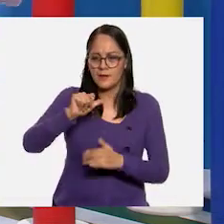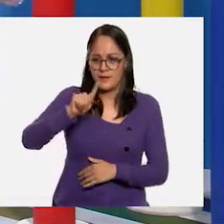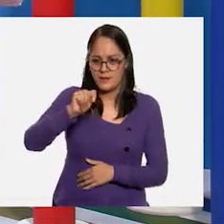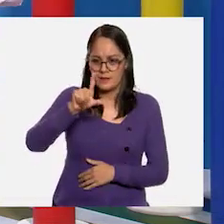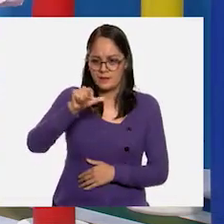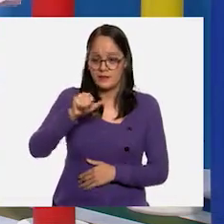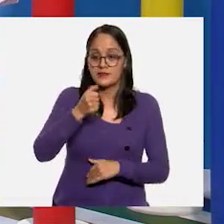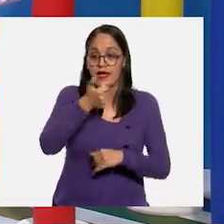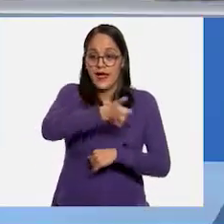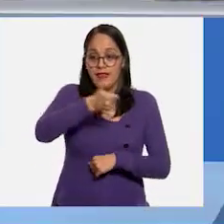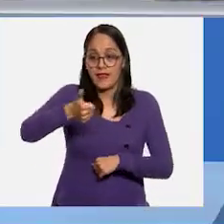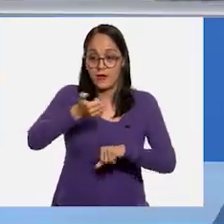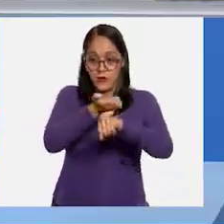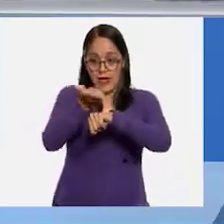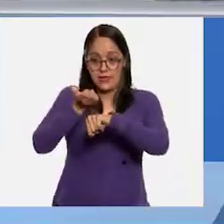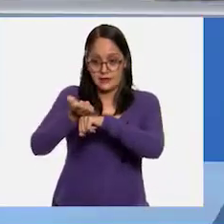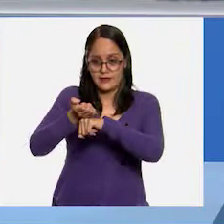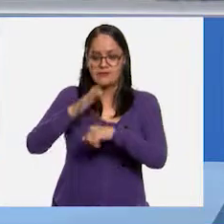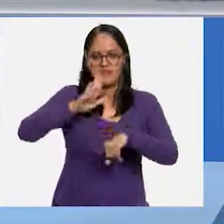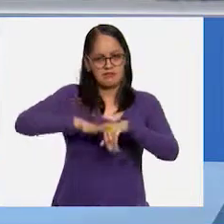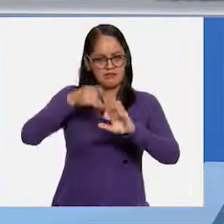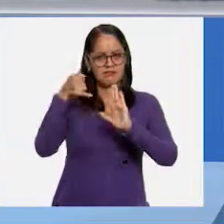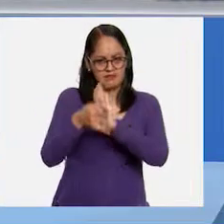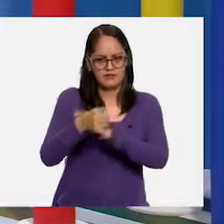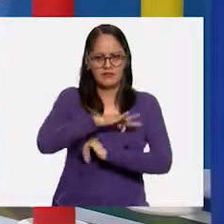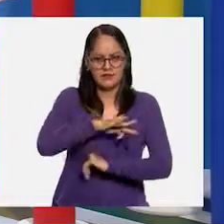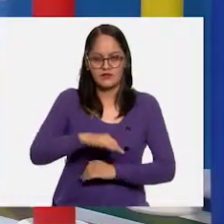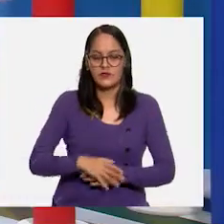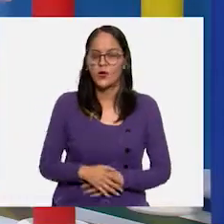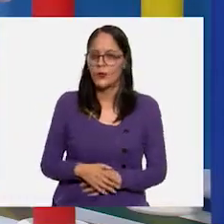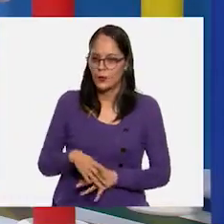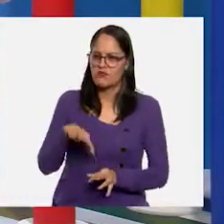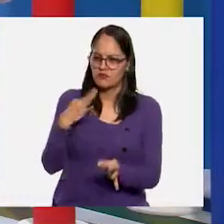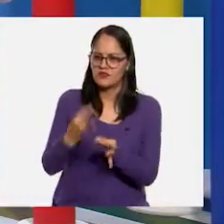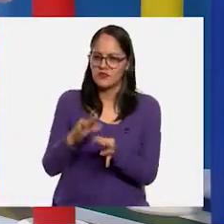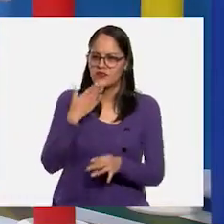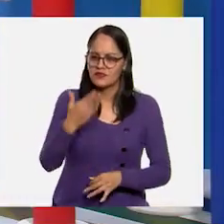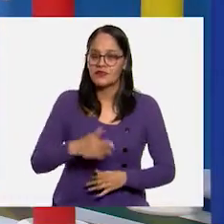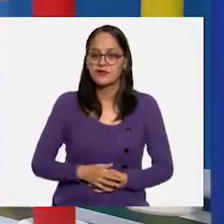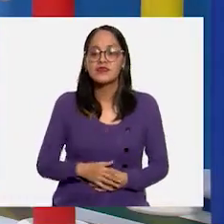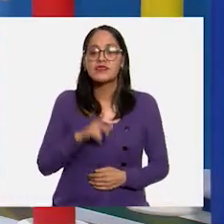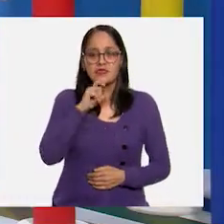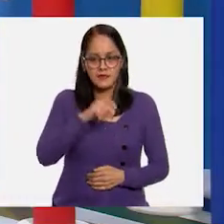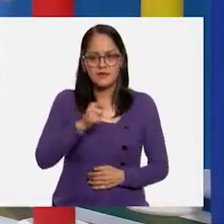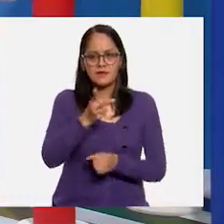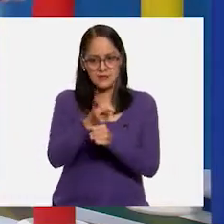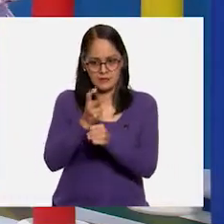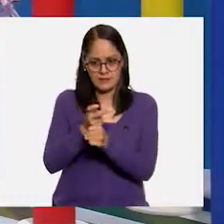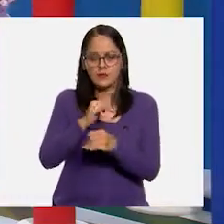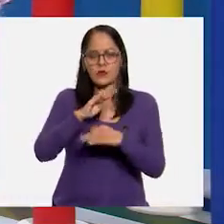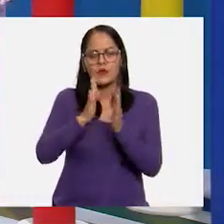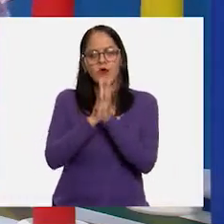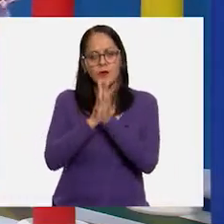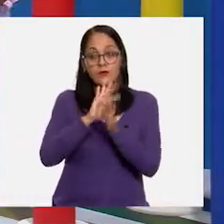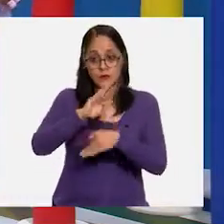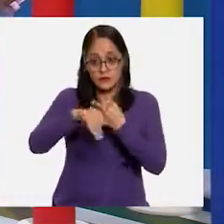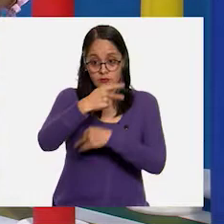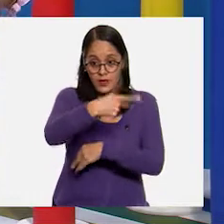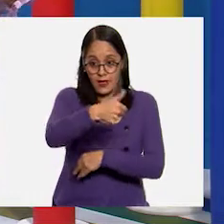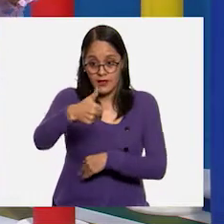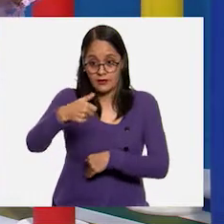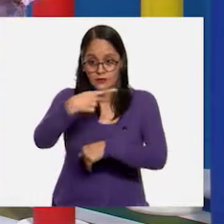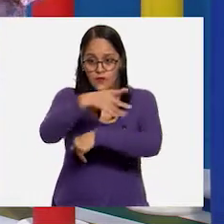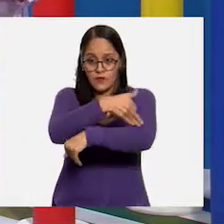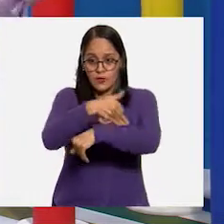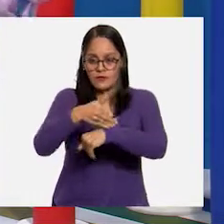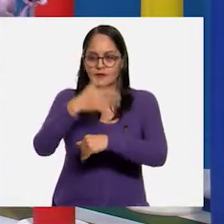mayor detalle. ¡Oh! ¡Excelente! También los invitamos a que junto con sus familias